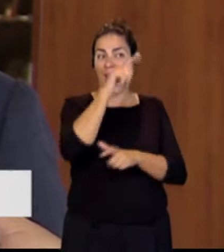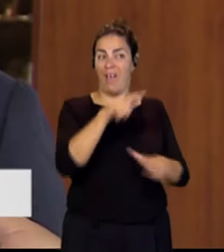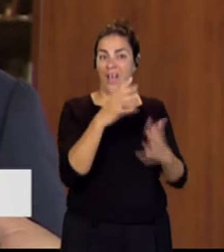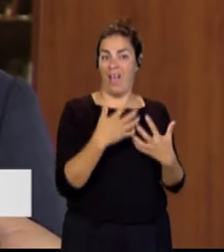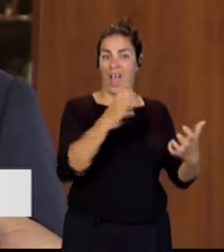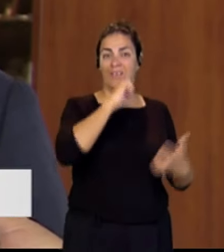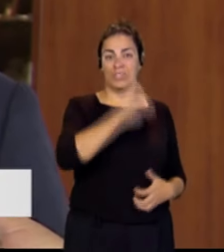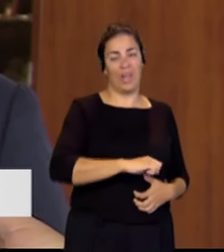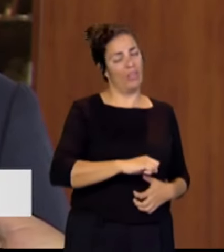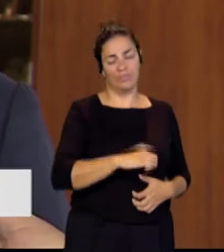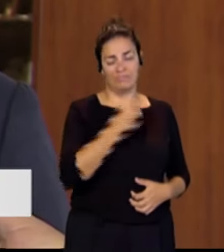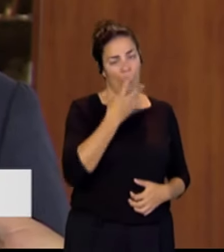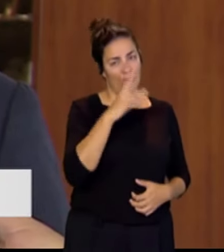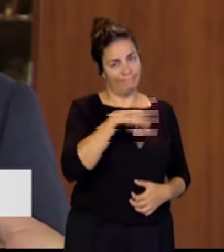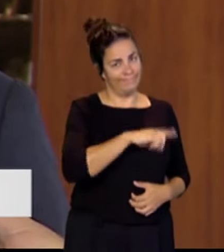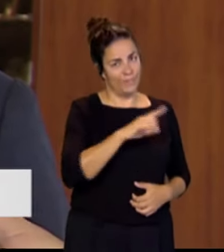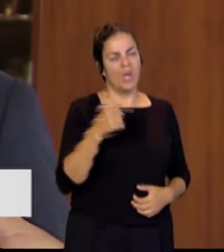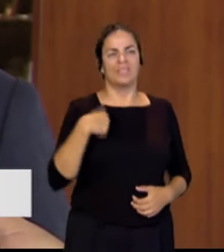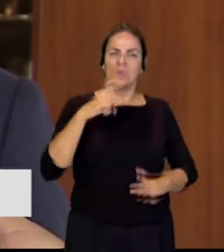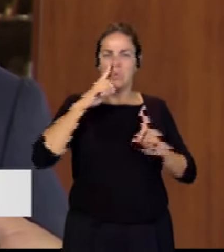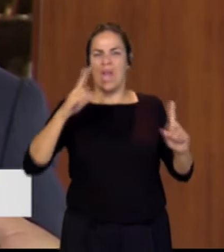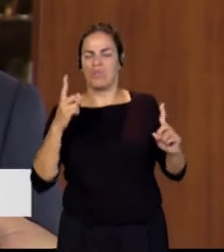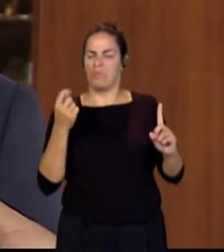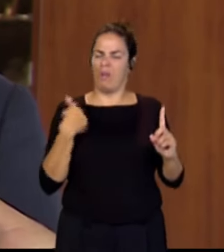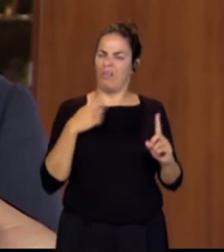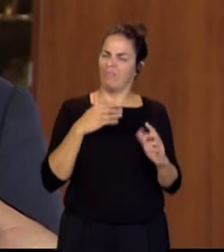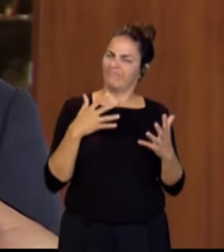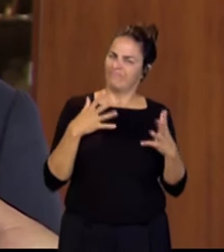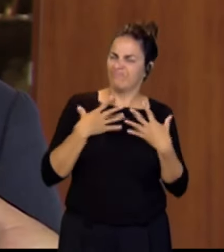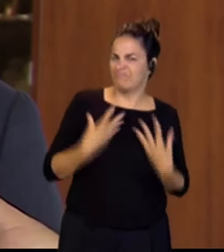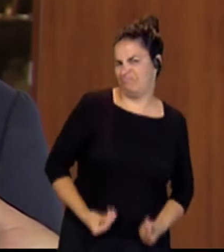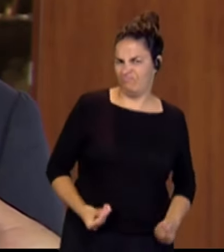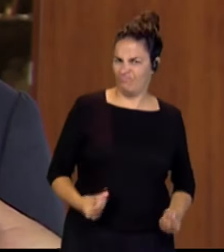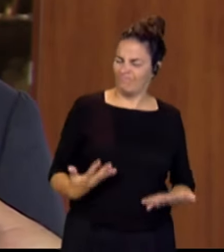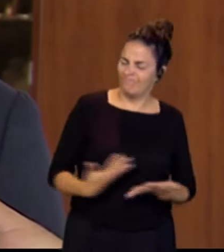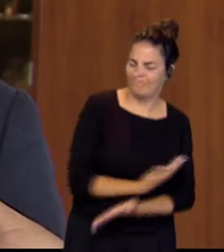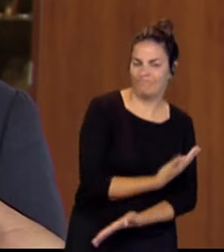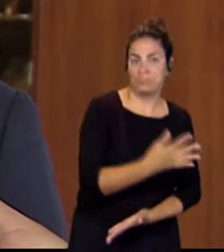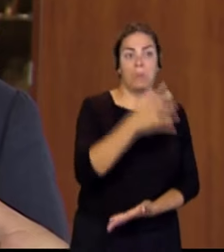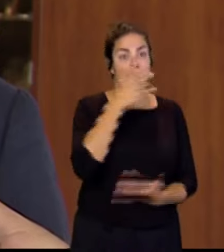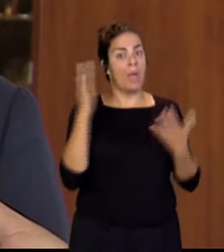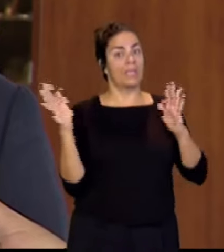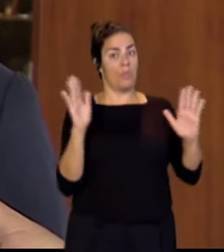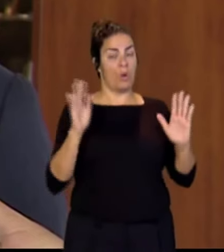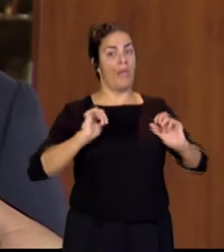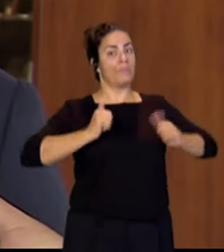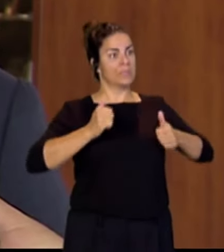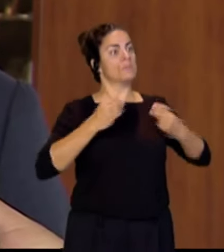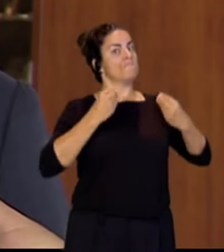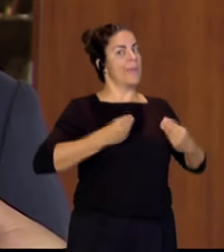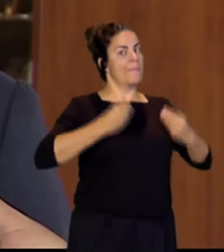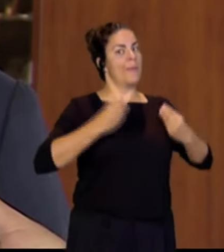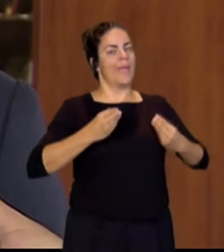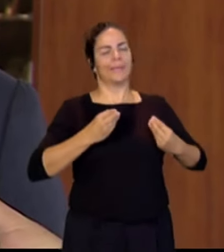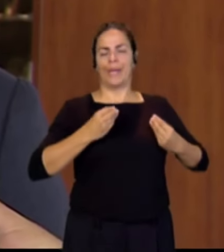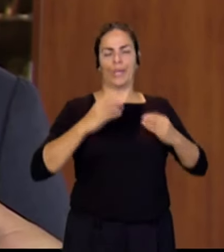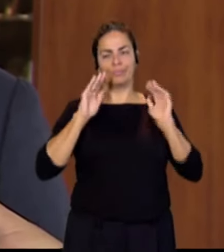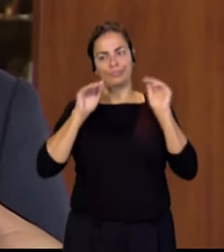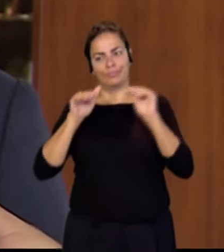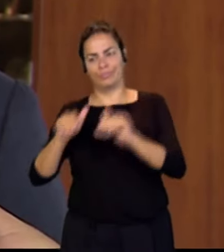año Yo diría que con una cierta decepción a pesar de que se empezó muy bien la temporada y por lo tanto lo que se trata es